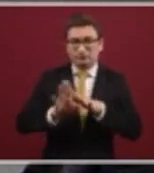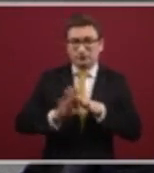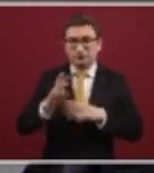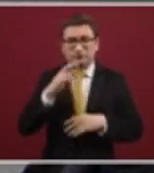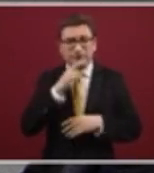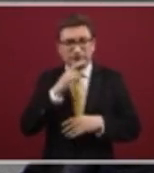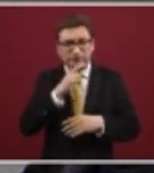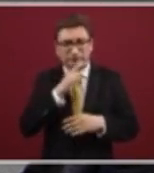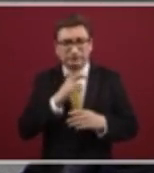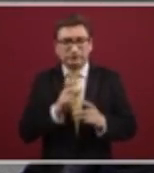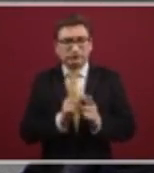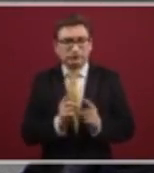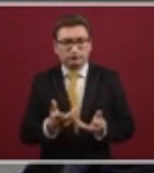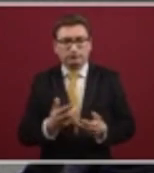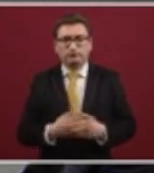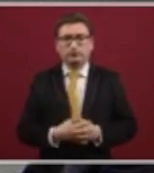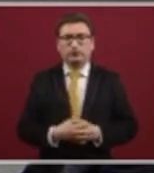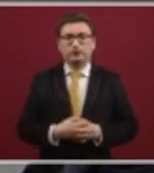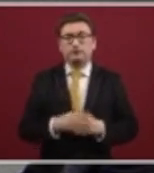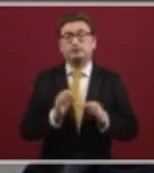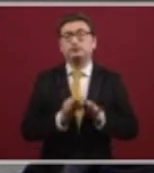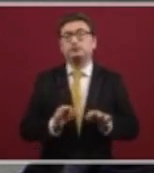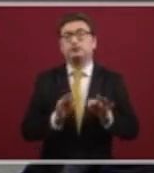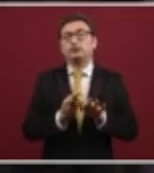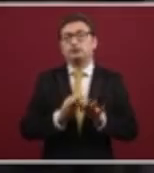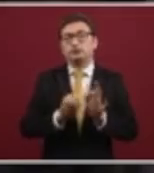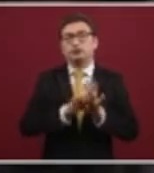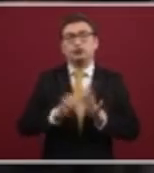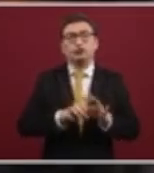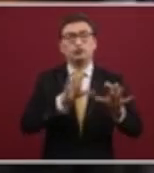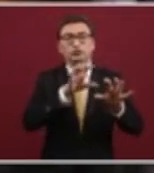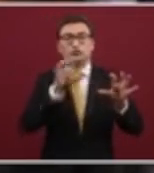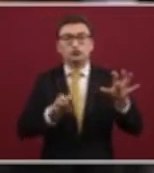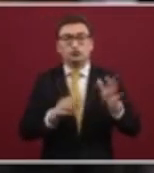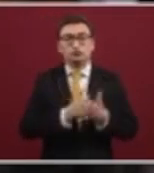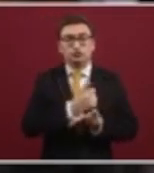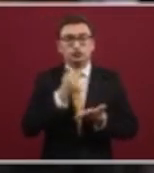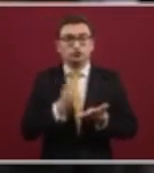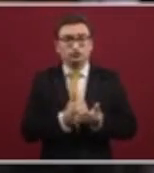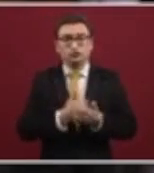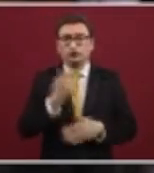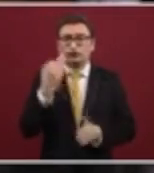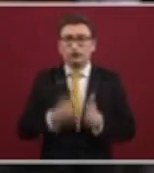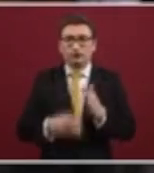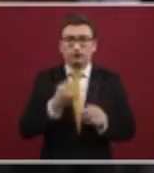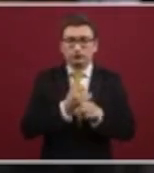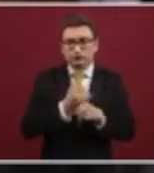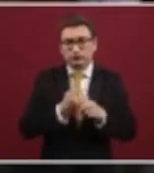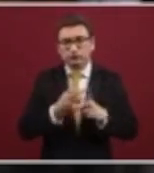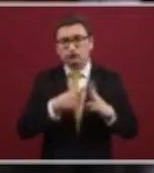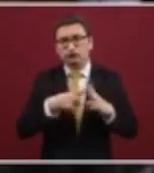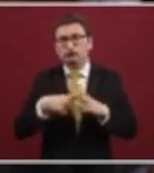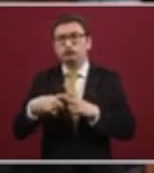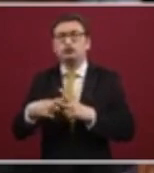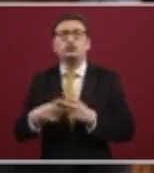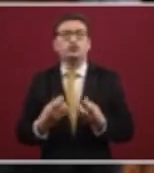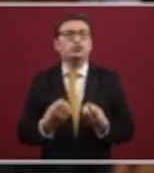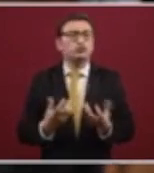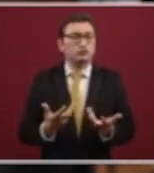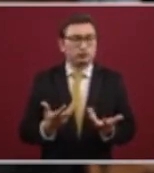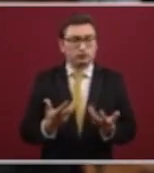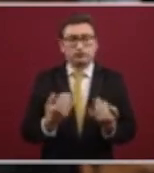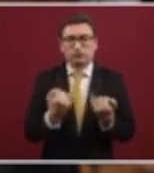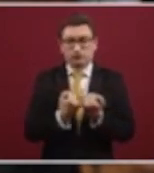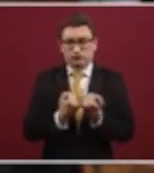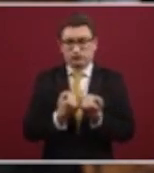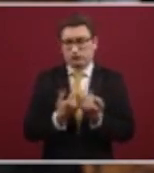está transcribiendo, pero sería importante saber por ciudad, que no lo tenemos el dato todavía, pero sería importante. También hay un punto